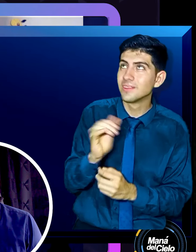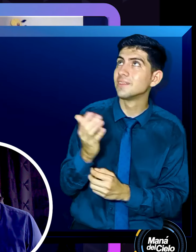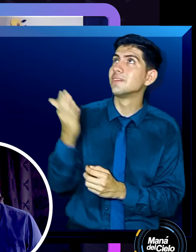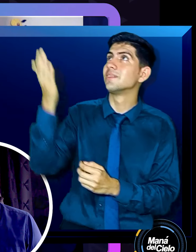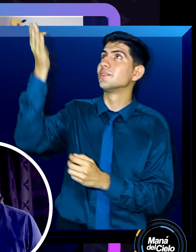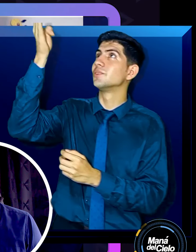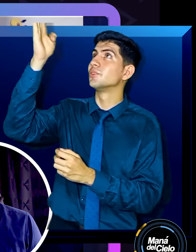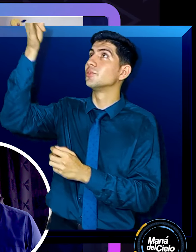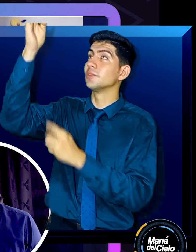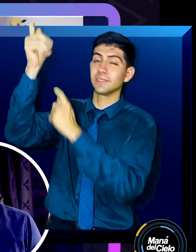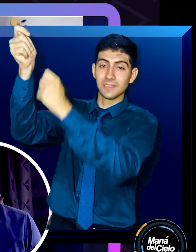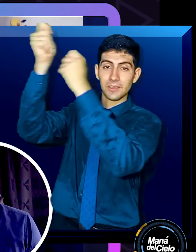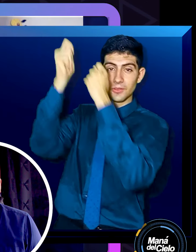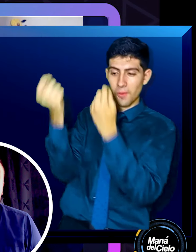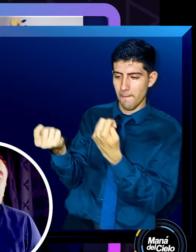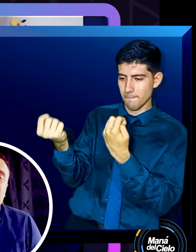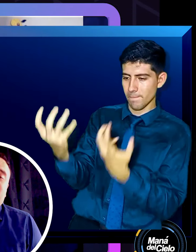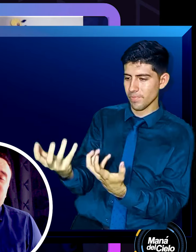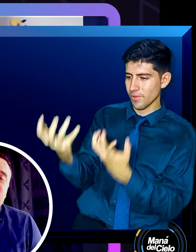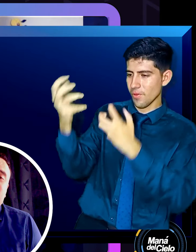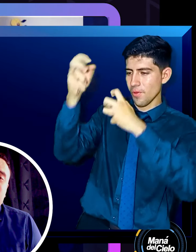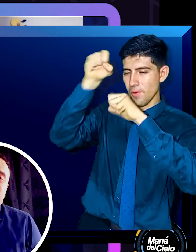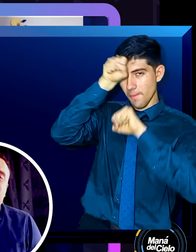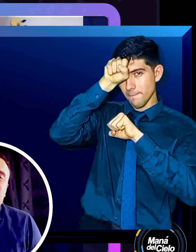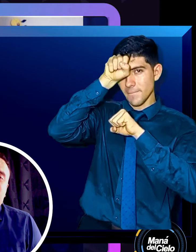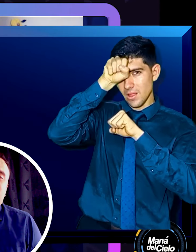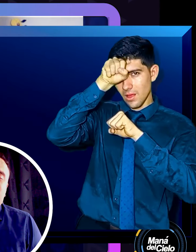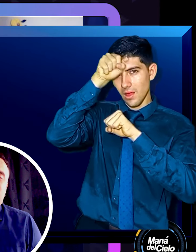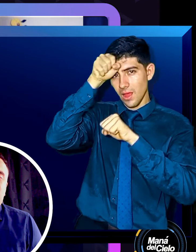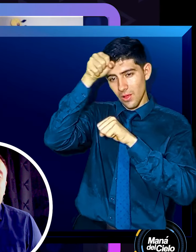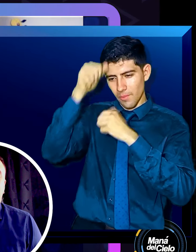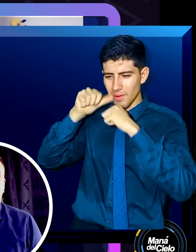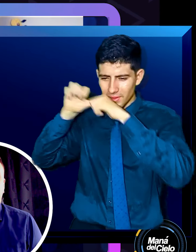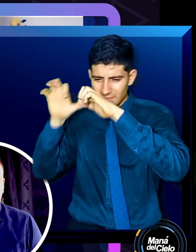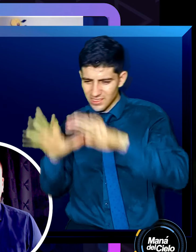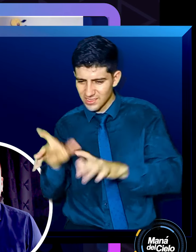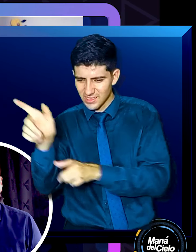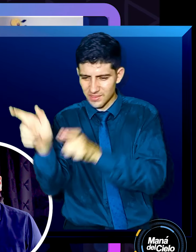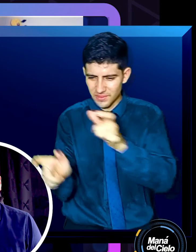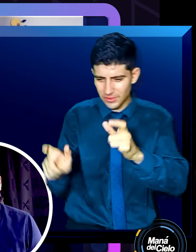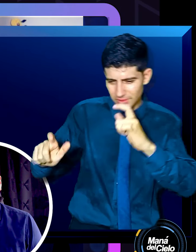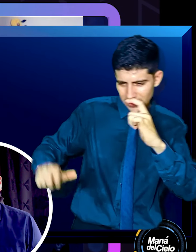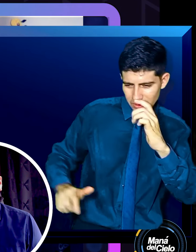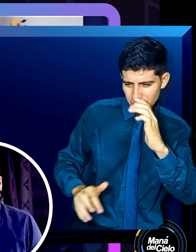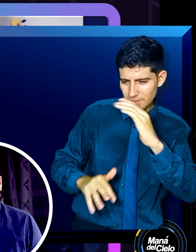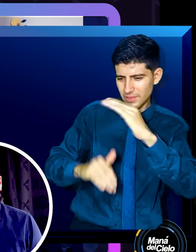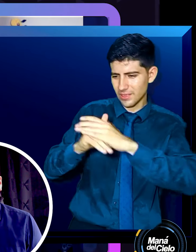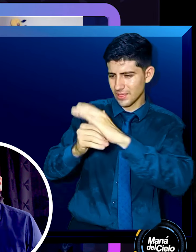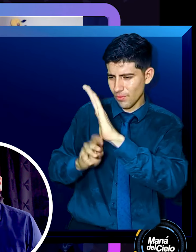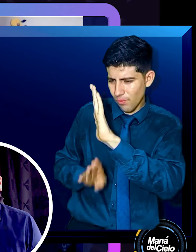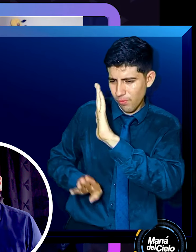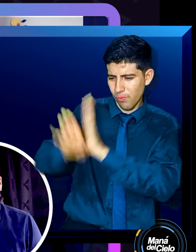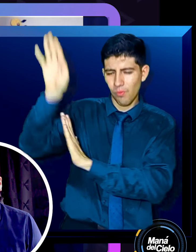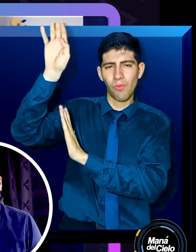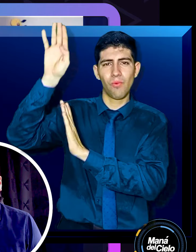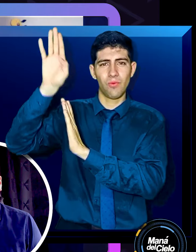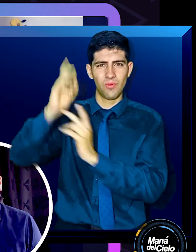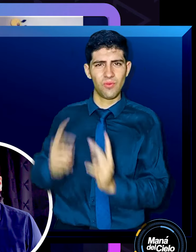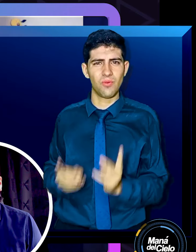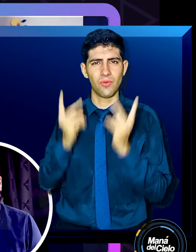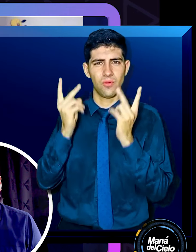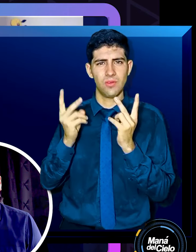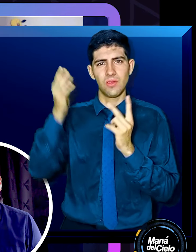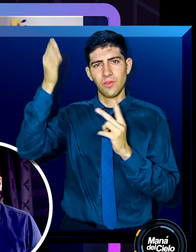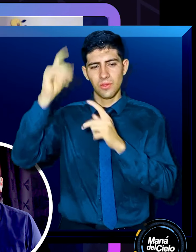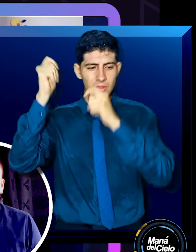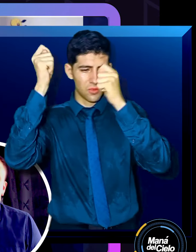Algo que puede edificar la iglesia. Algo que puede bendecir a los otros. Porque Dios te lo dio para eso. No quiera ser como